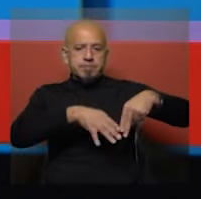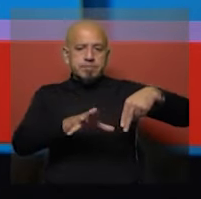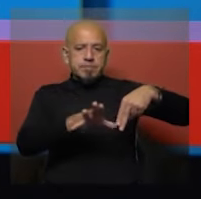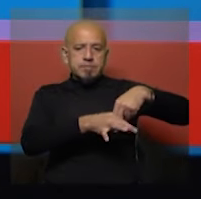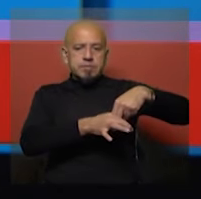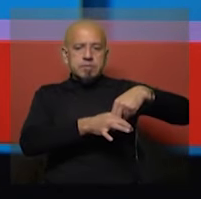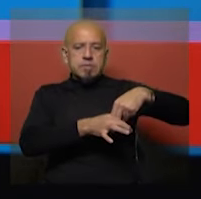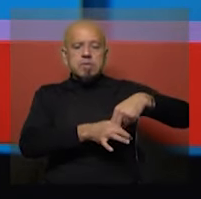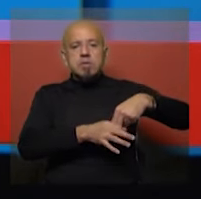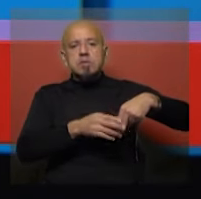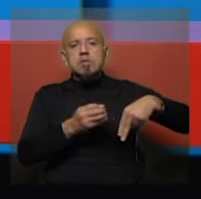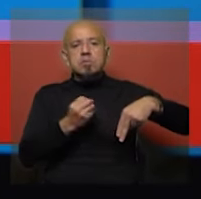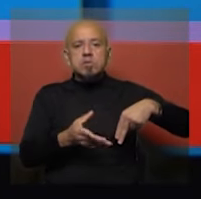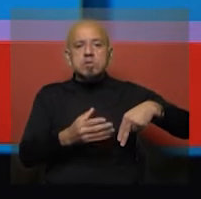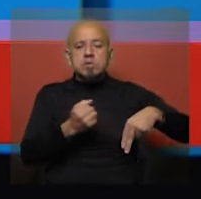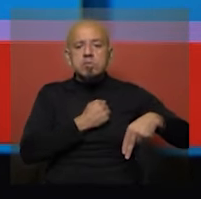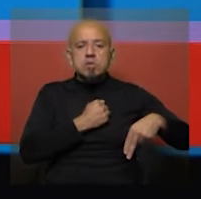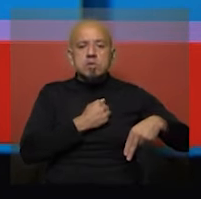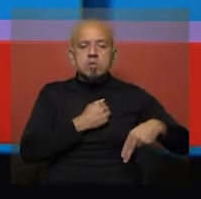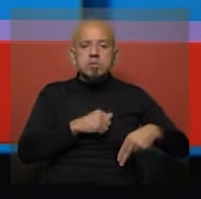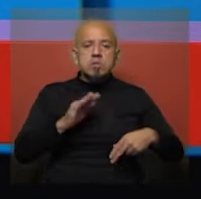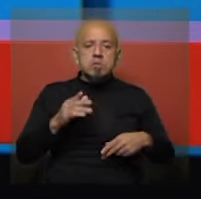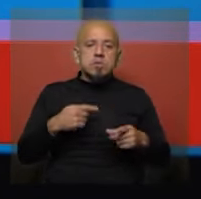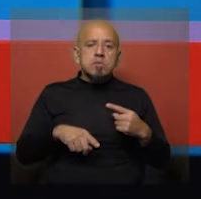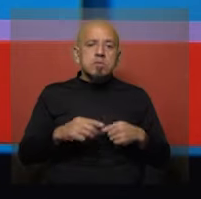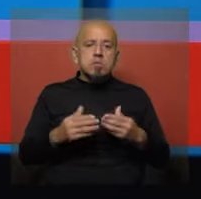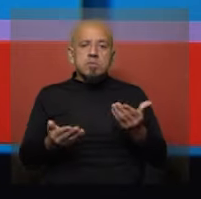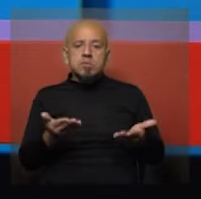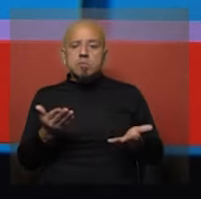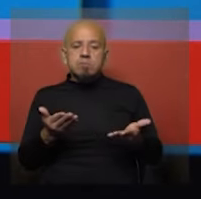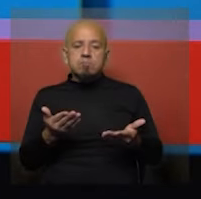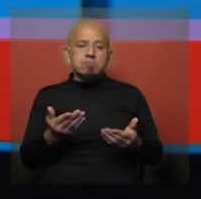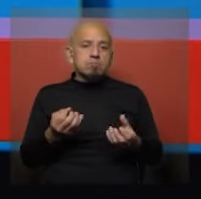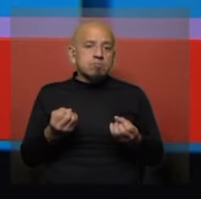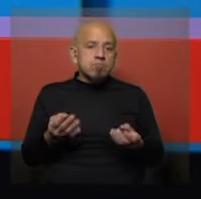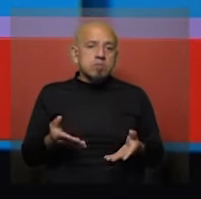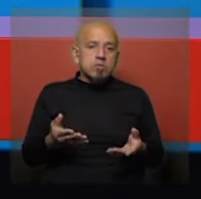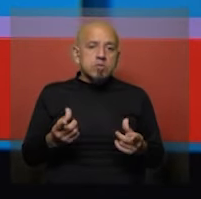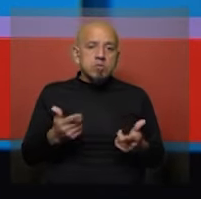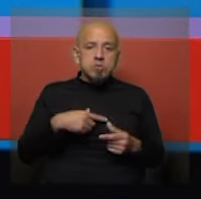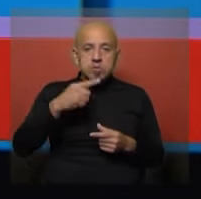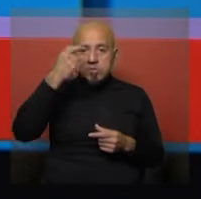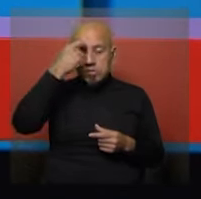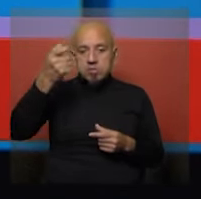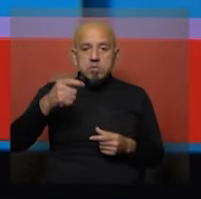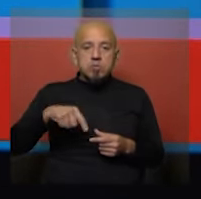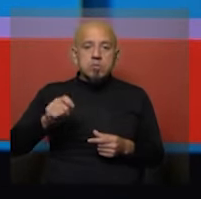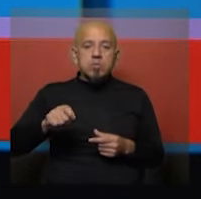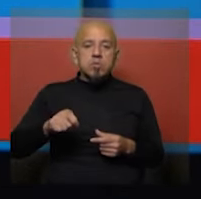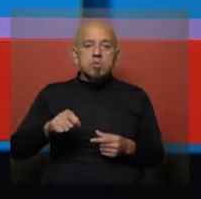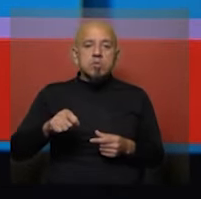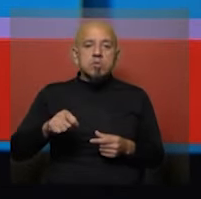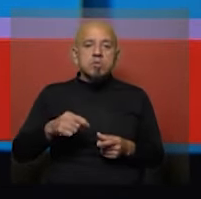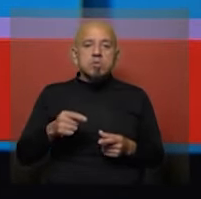porque ella tiene miedo porque fue amenazada pero como no hay una evaluación de riesgo Porque no tenemos técnicos el juez este